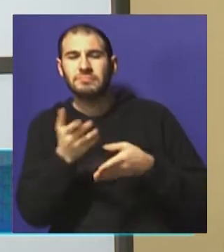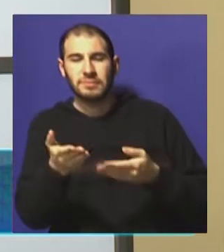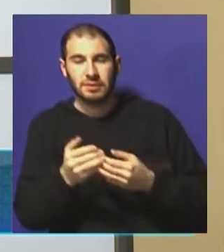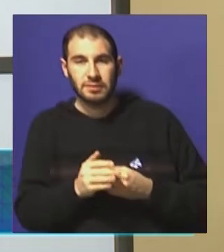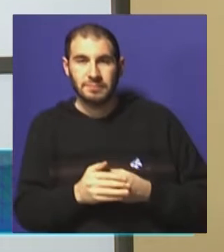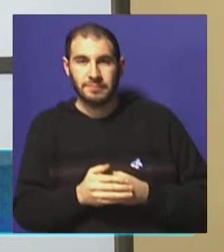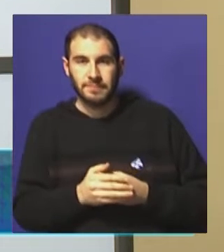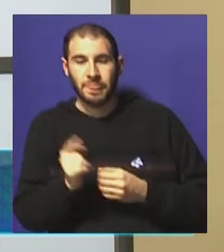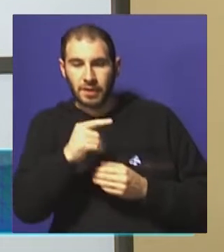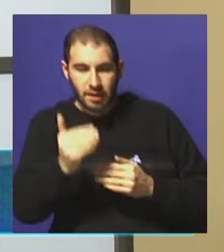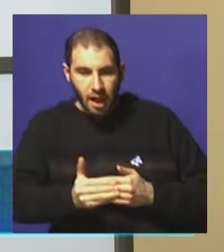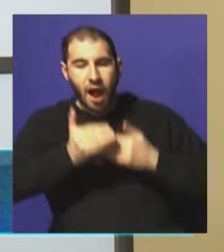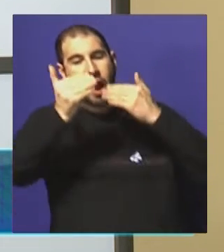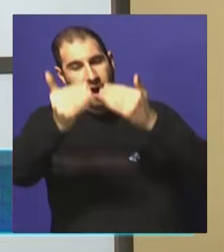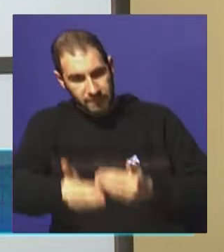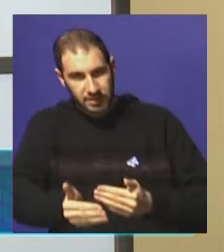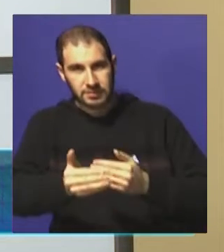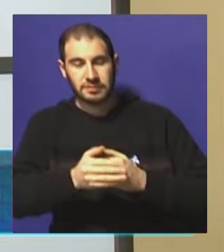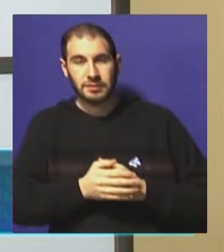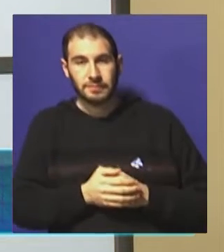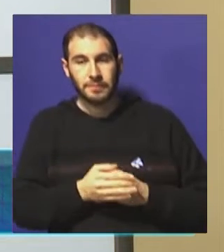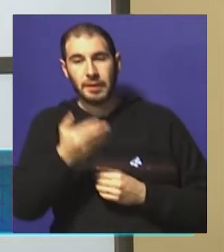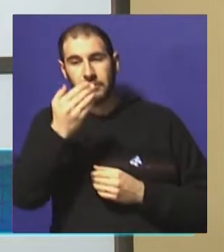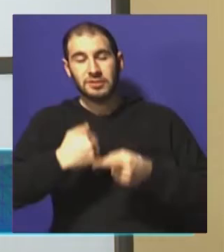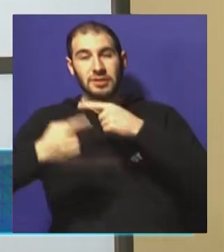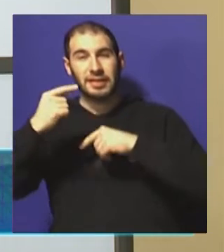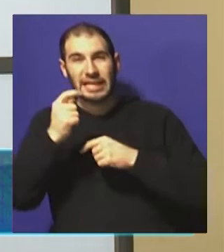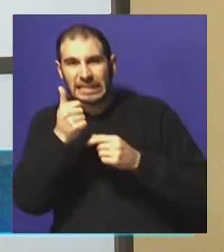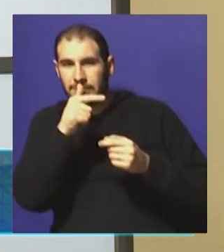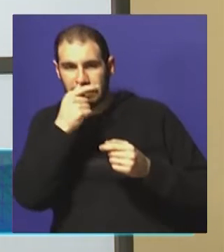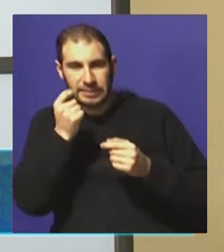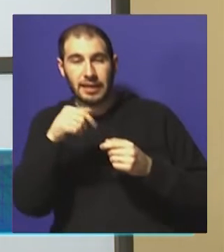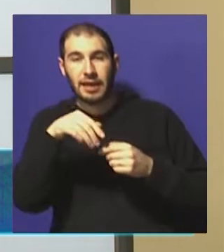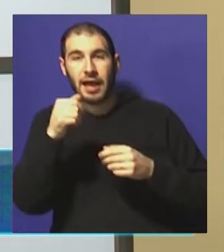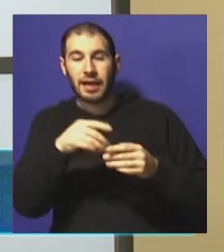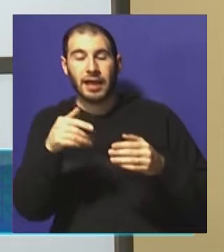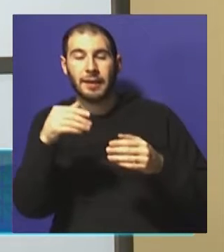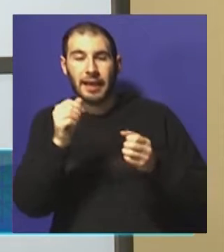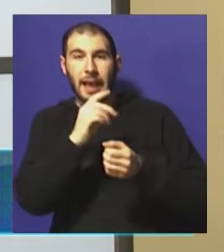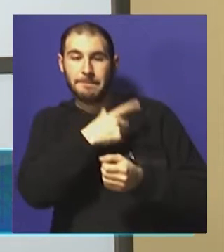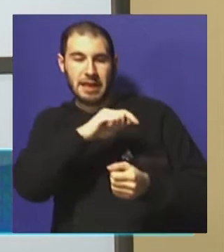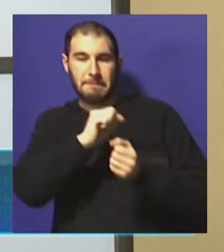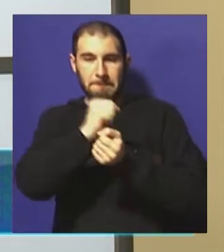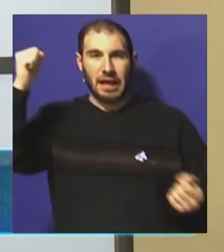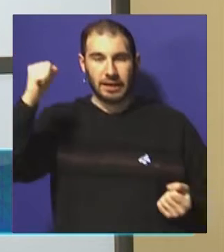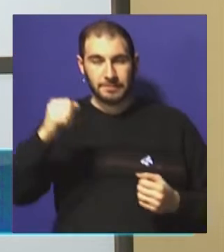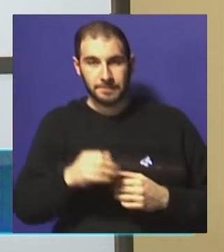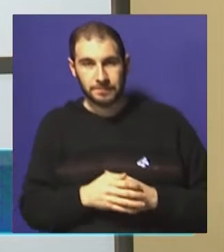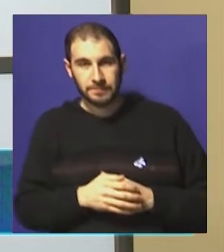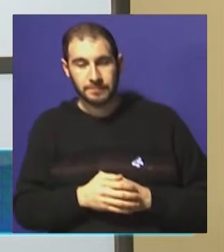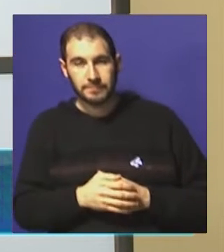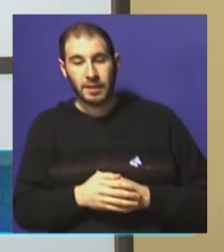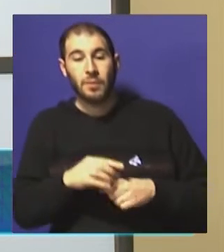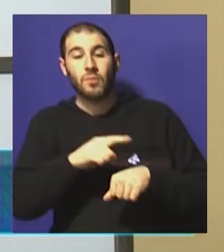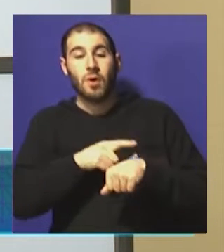poder dar ese paso, un historiador ha dicho casi escandaloso, de separarse de España en un momento